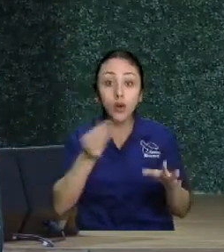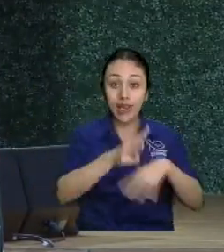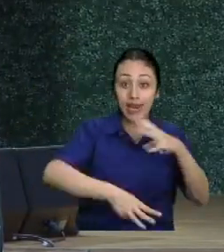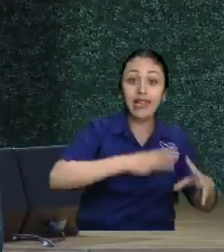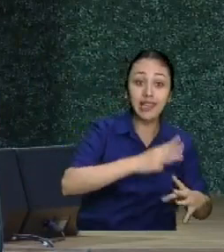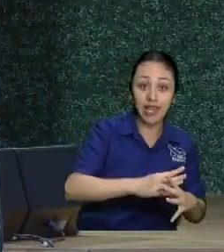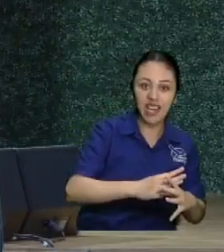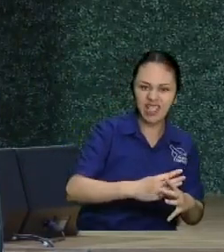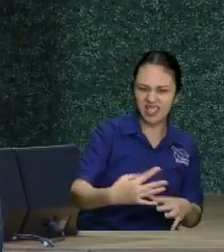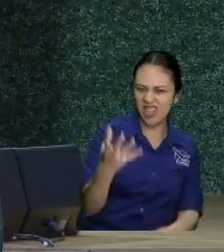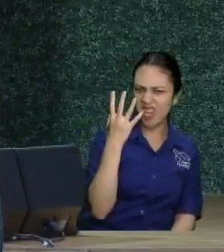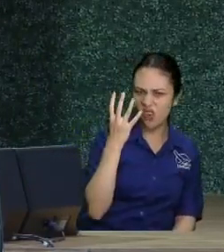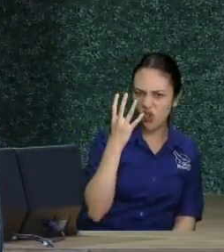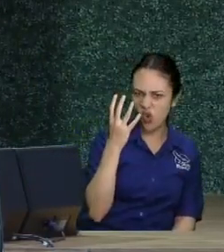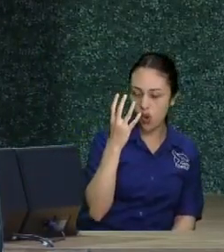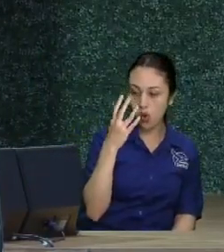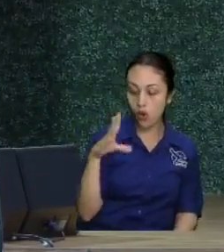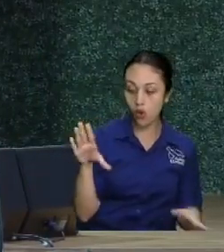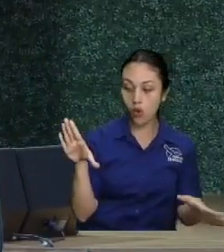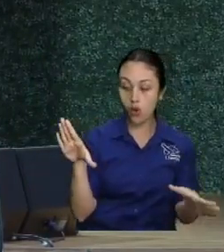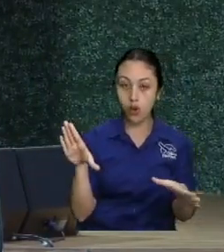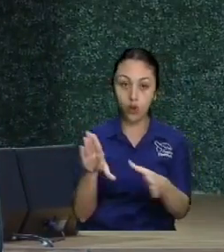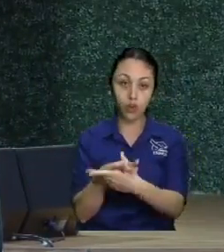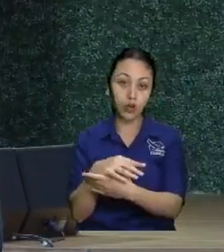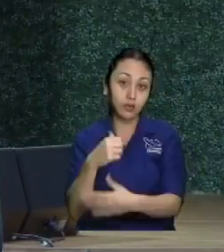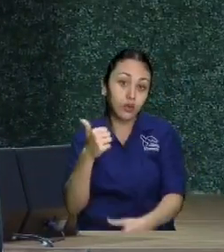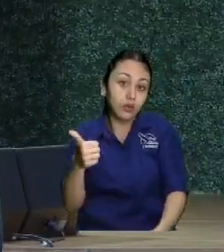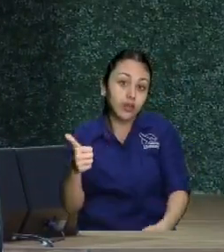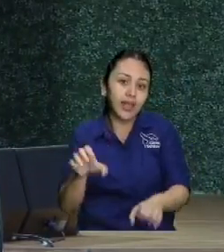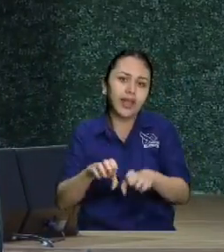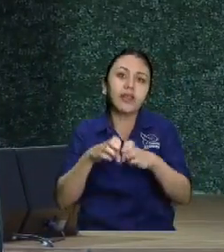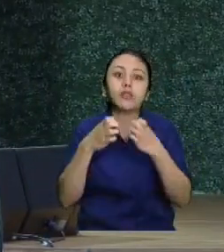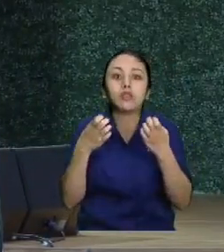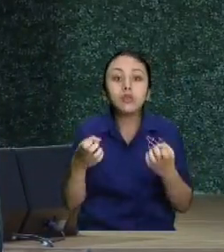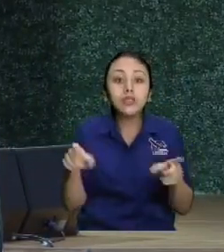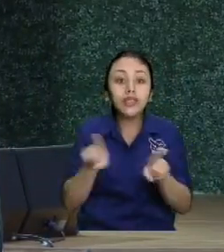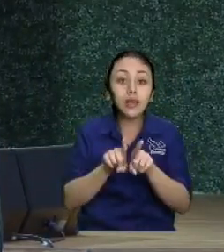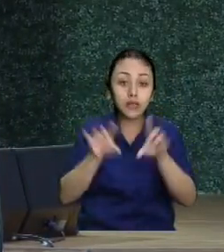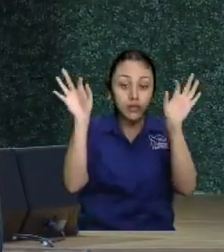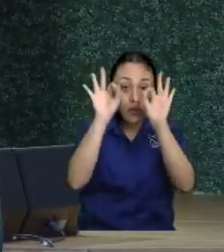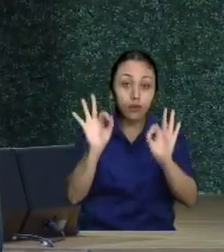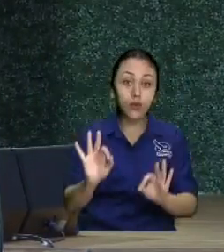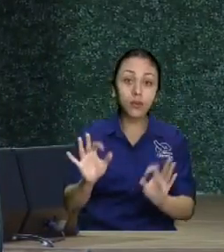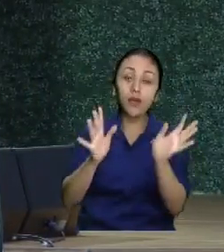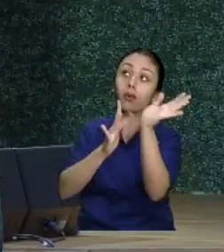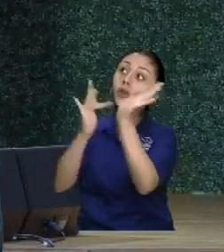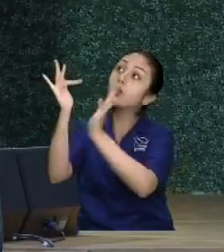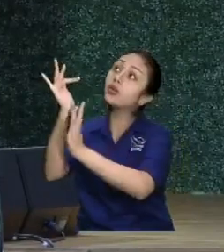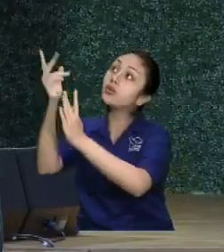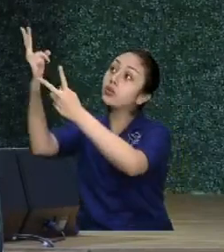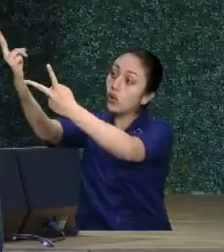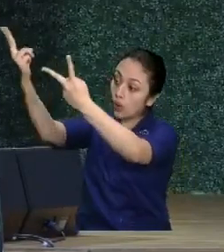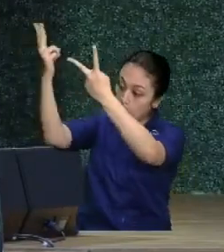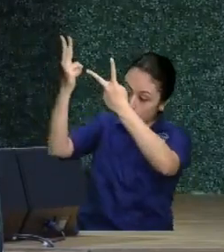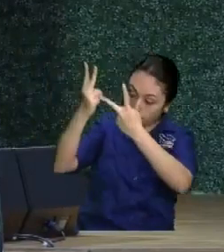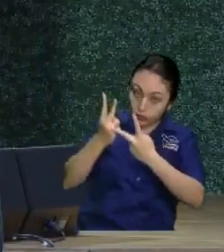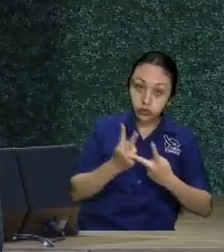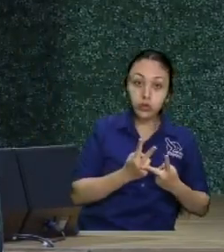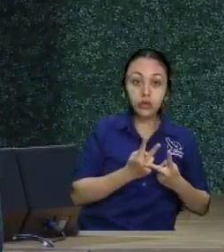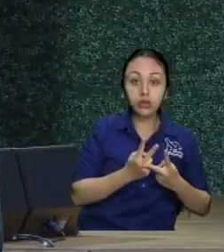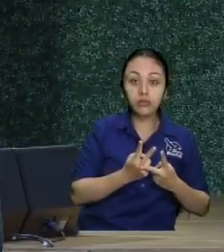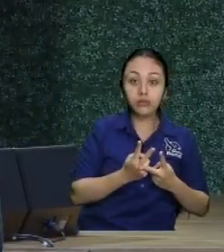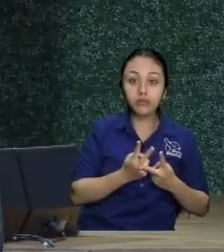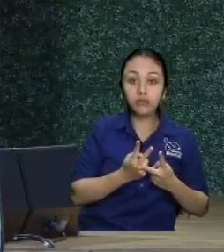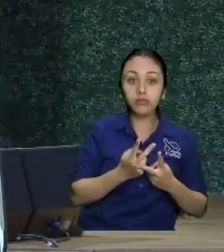cónyuge, entonces cuando ven al Señor, ahí sí que se le va a cumplir a ese, estarán dos en la cama, uno será llevado y el otro